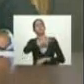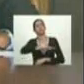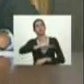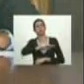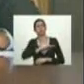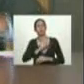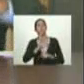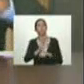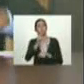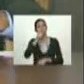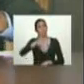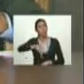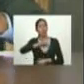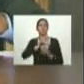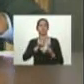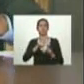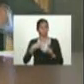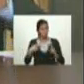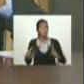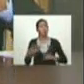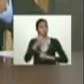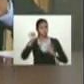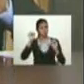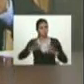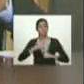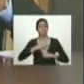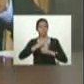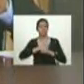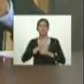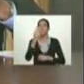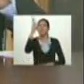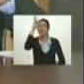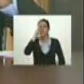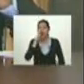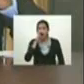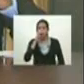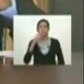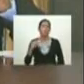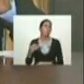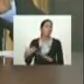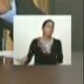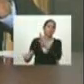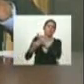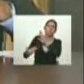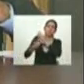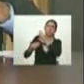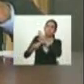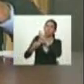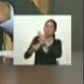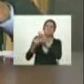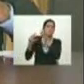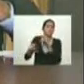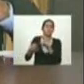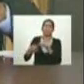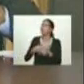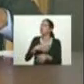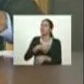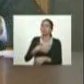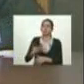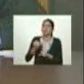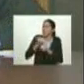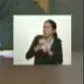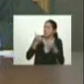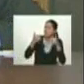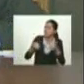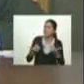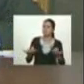pueblo y lo he logrado con 3 años que no me han dejado gobernar una guerra lo que me han tenido todos los